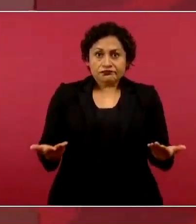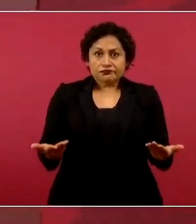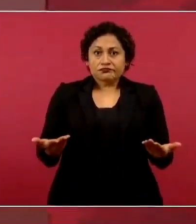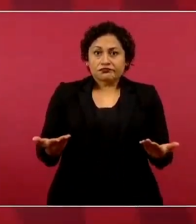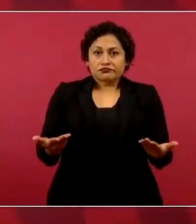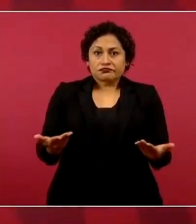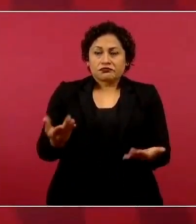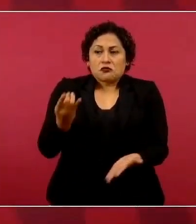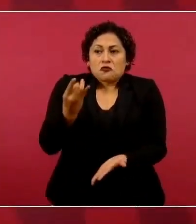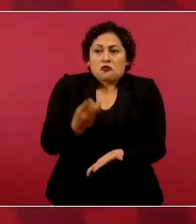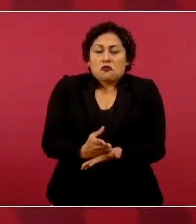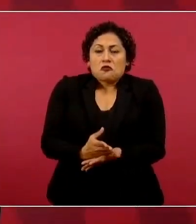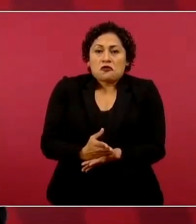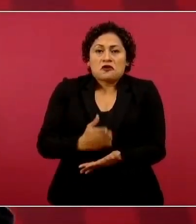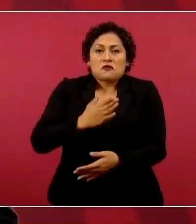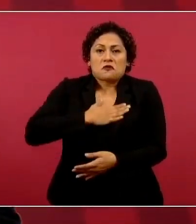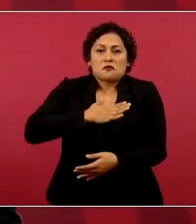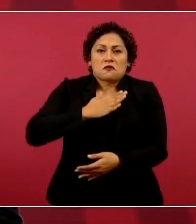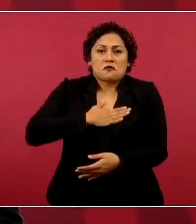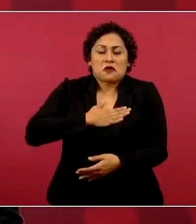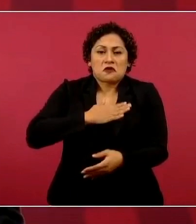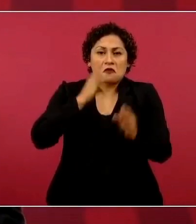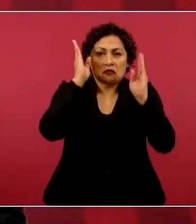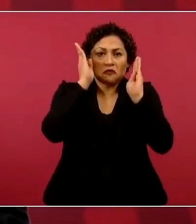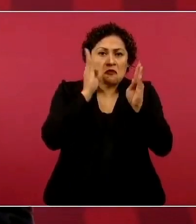sé montar mulas.